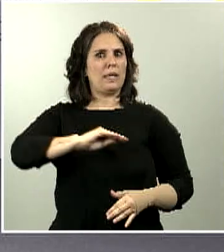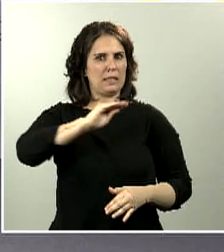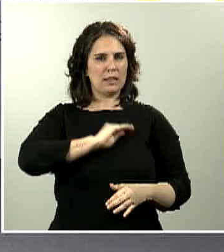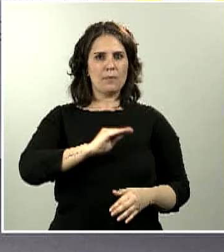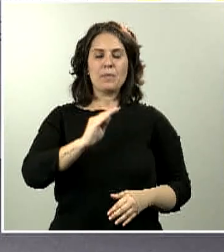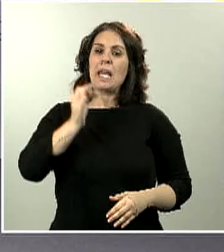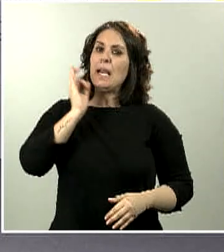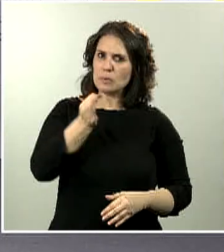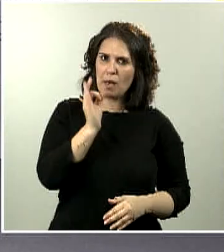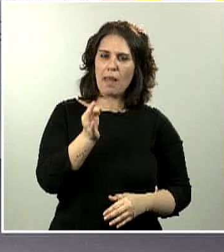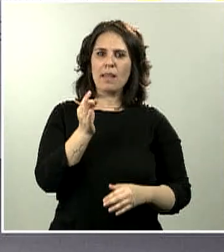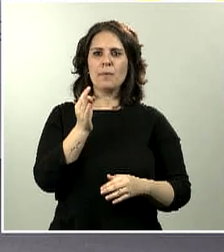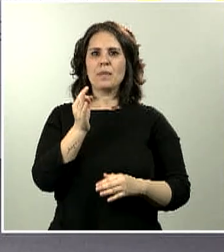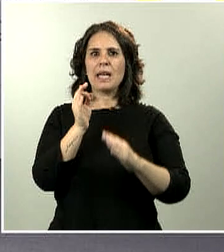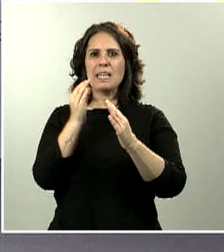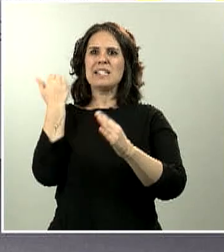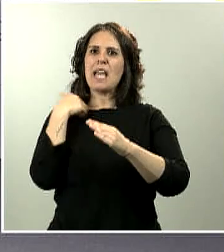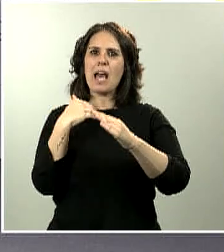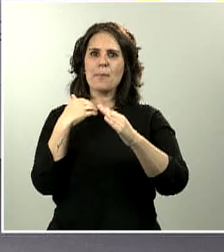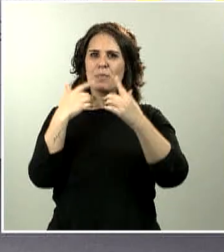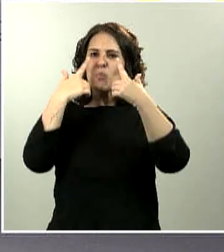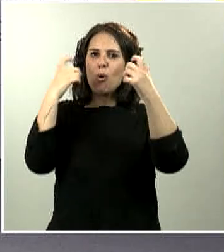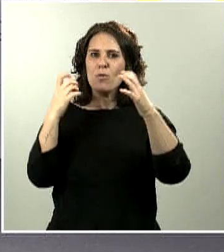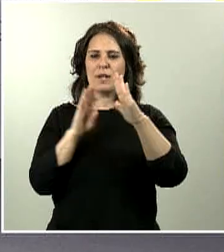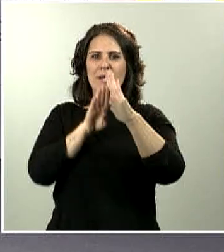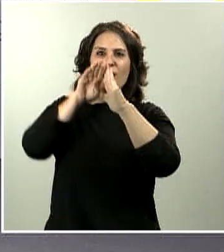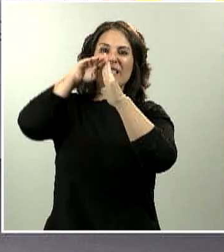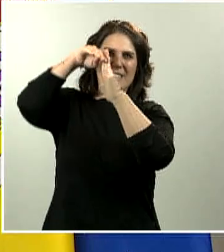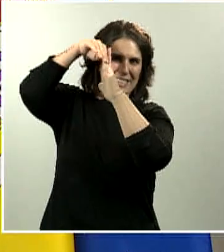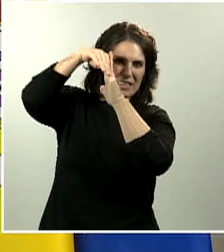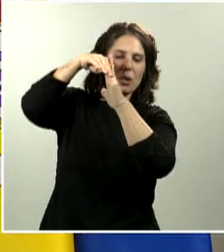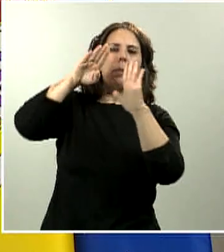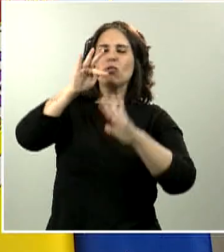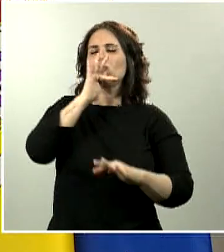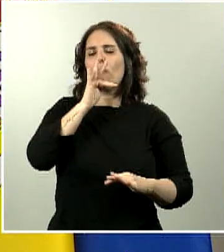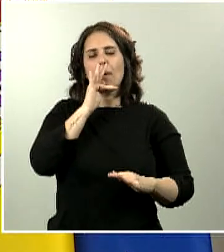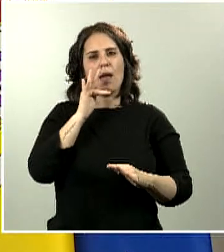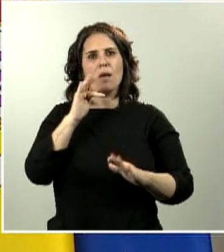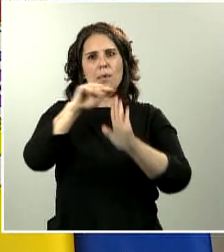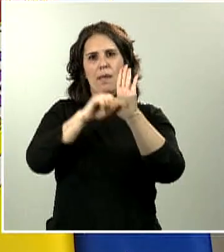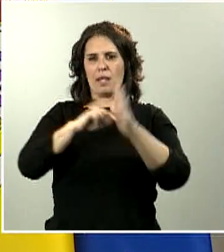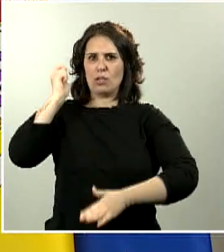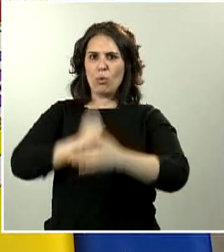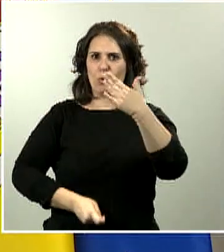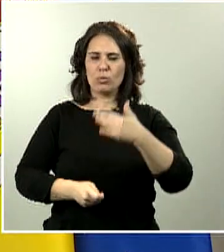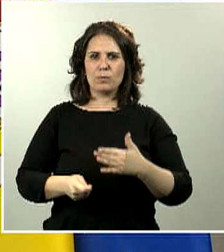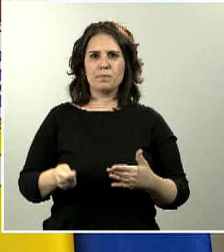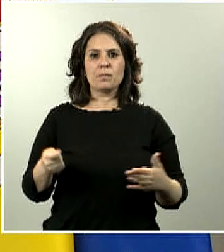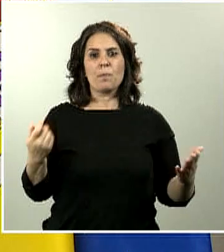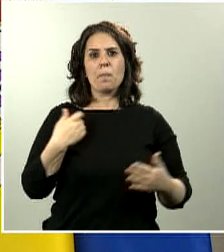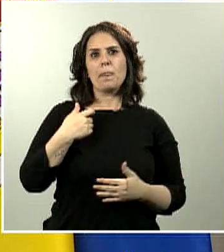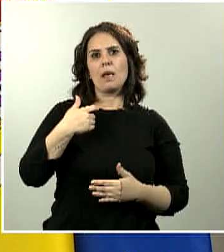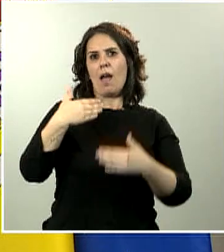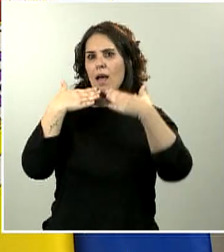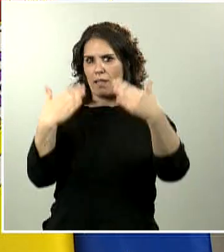pero estamos todavía con necesidad de tener unas medidas duras y agradeciendo a los ciudadanos españoles su cumplimiento ejemplar